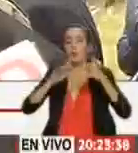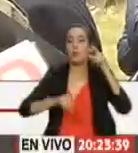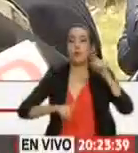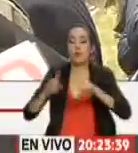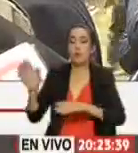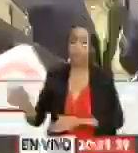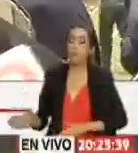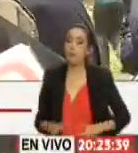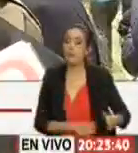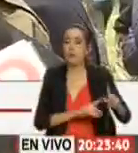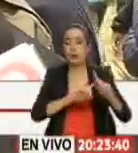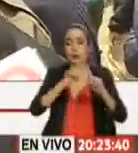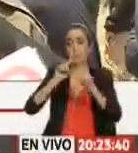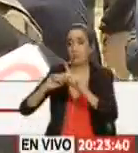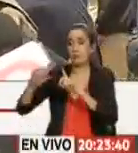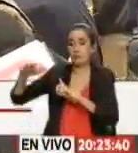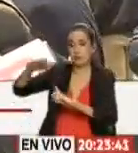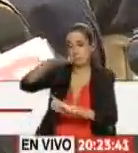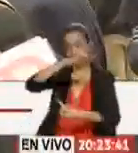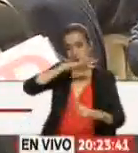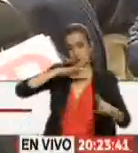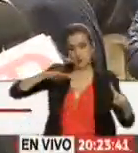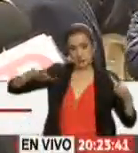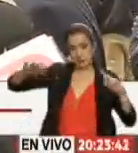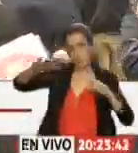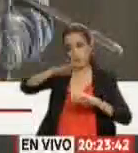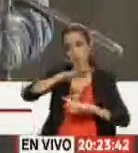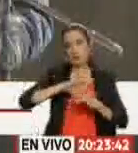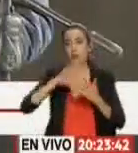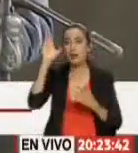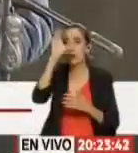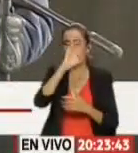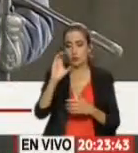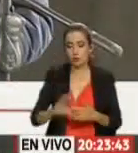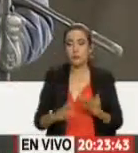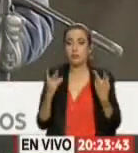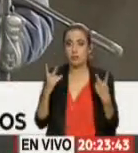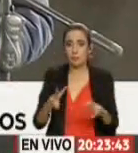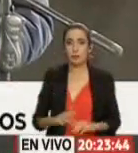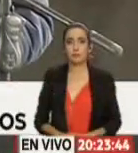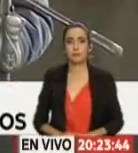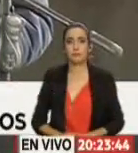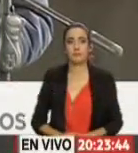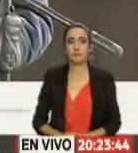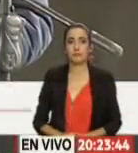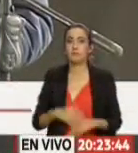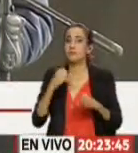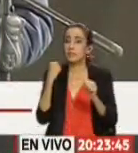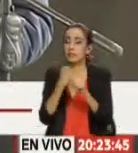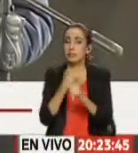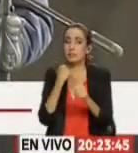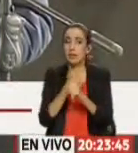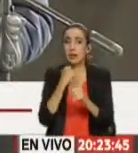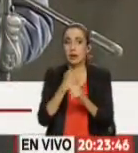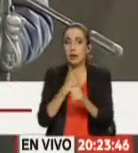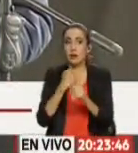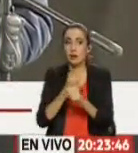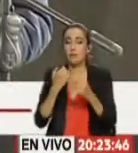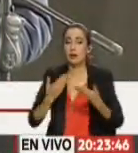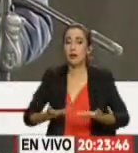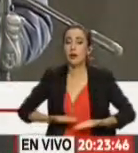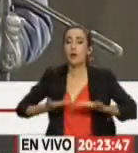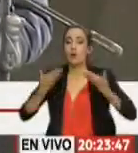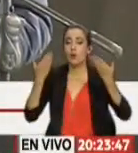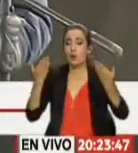en diferentes climas, inclusive ya se está probando en las zonas costeras. Y nuestro trabajo se verá reflejado